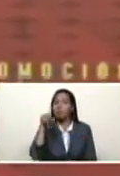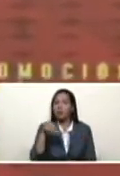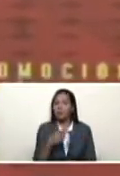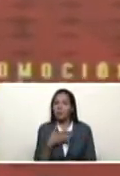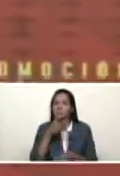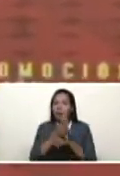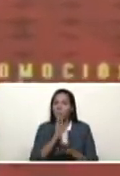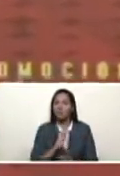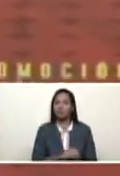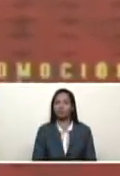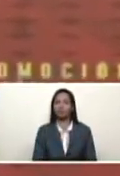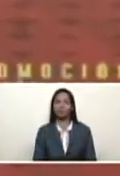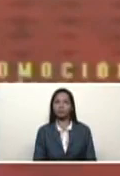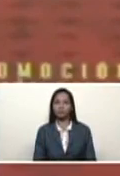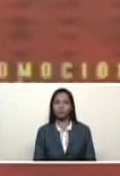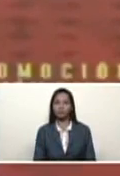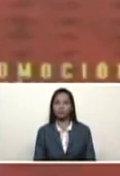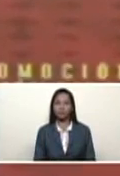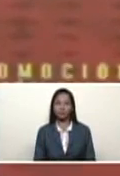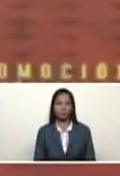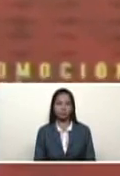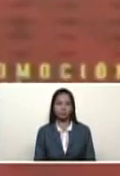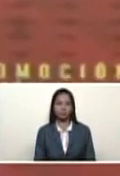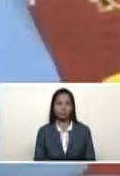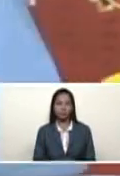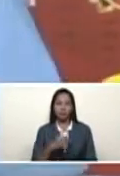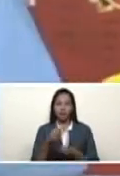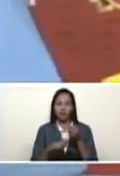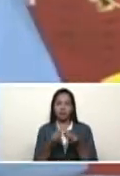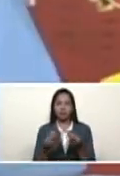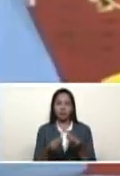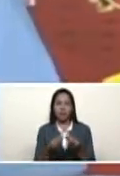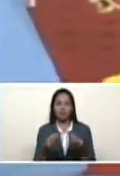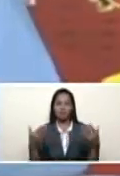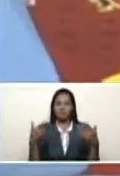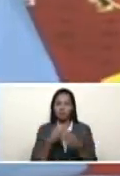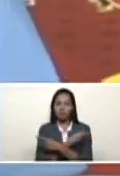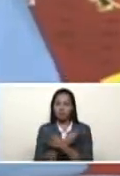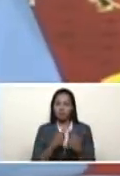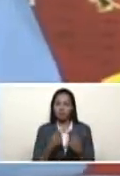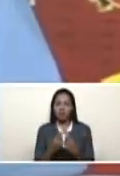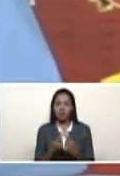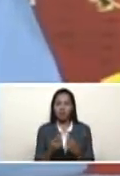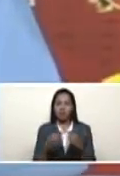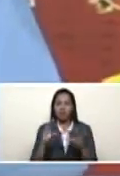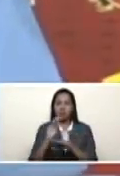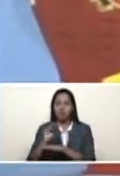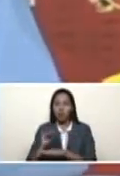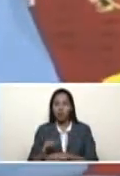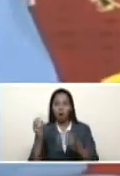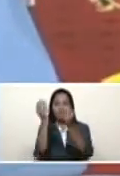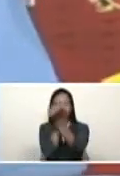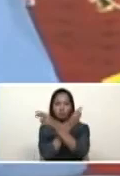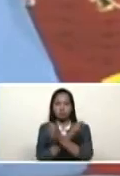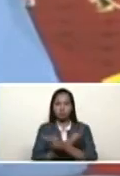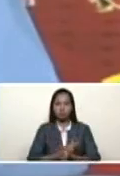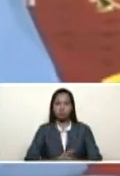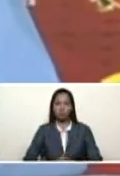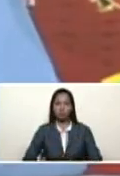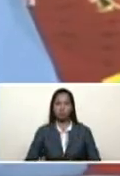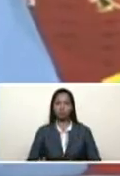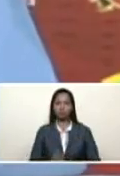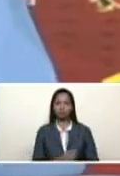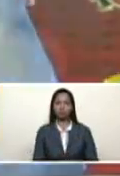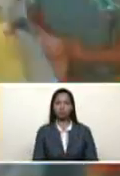¿Ah? A echarnos un cruce de eso bien cruzado de protección. ¿Qué dice nuestra camarada Norma